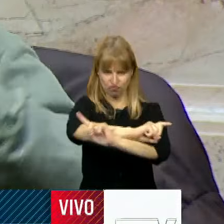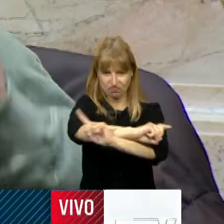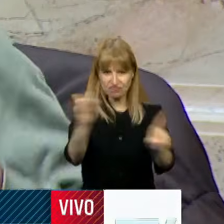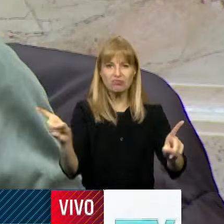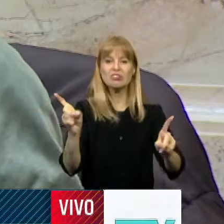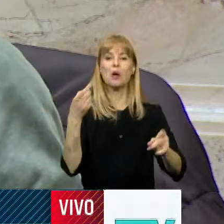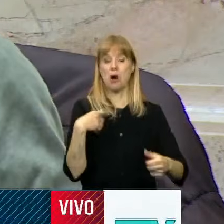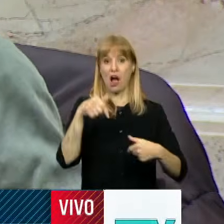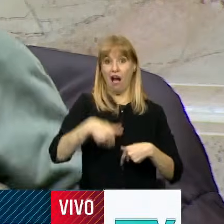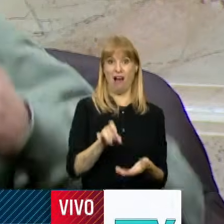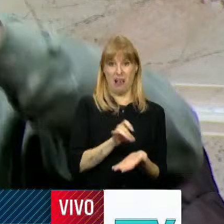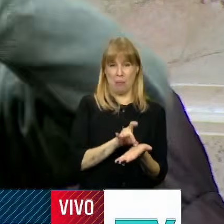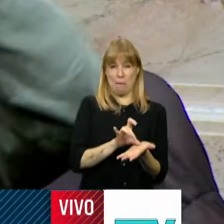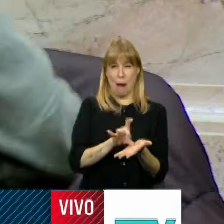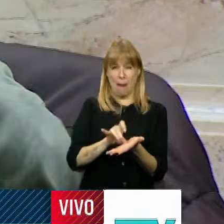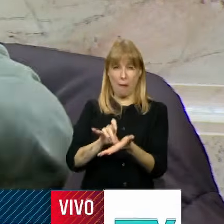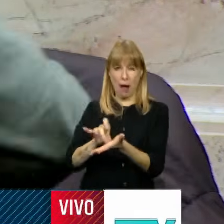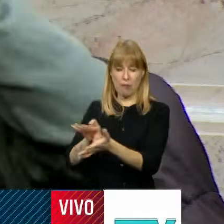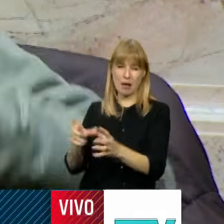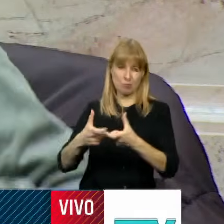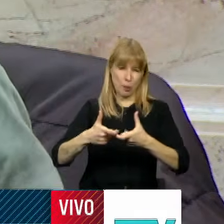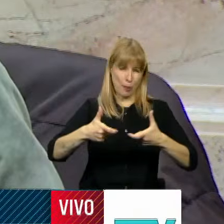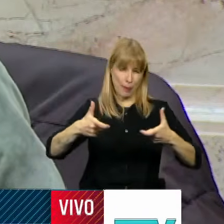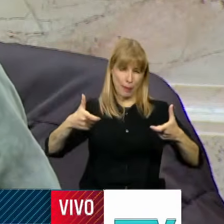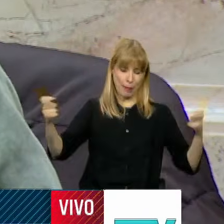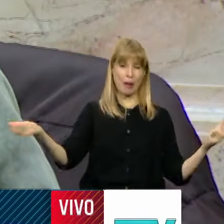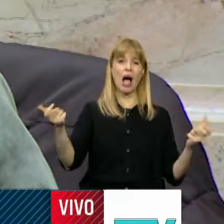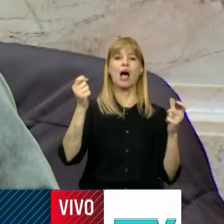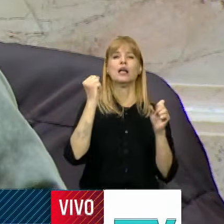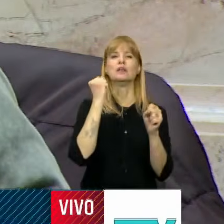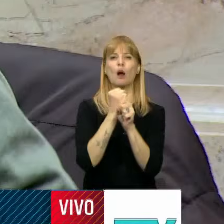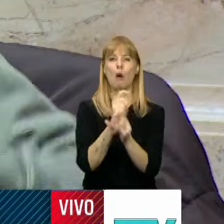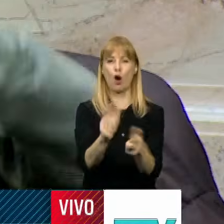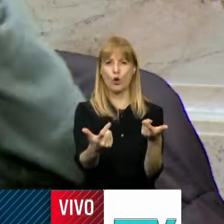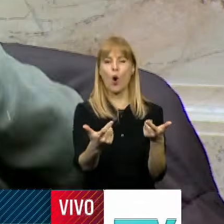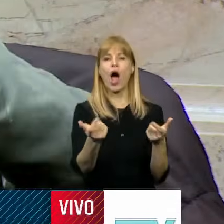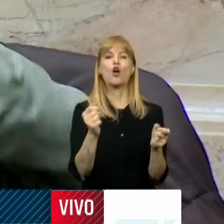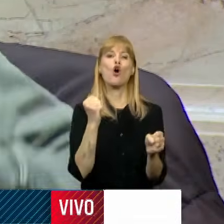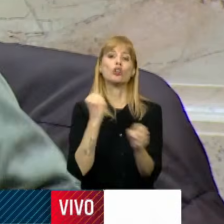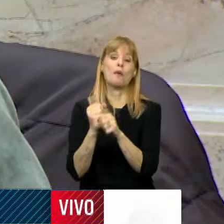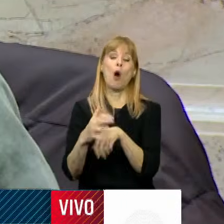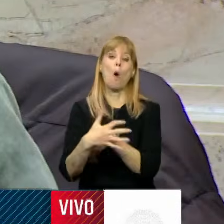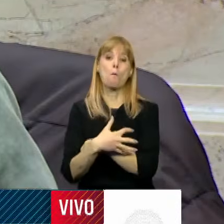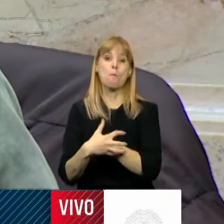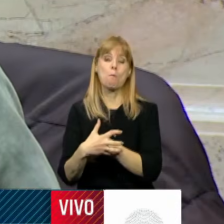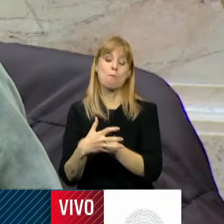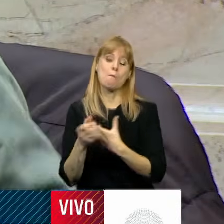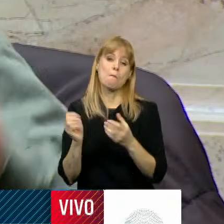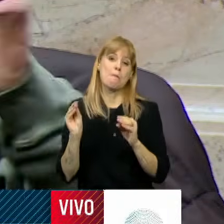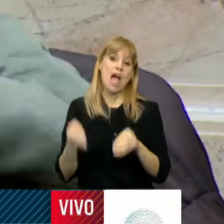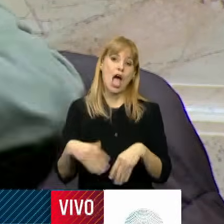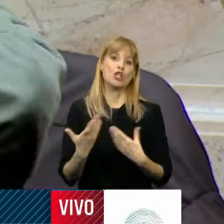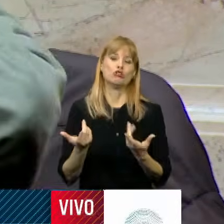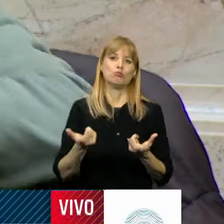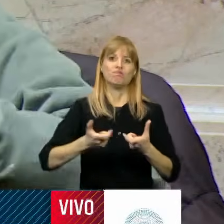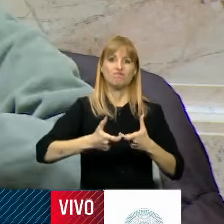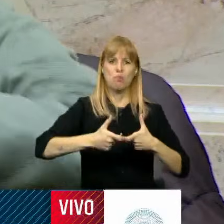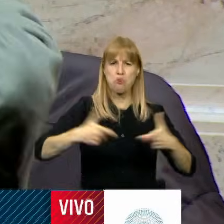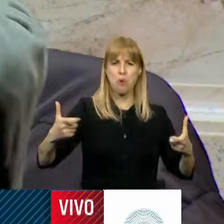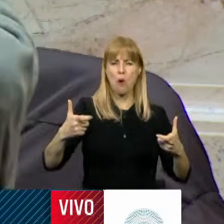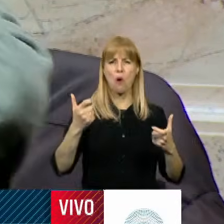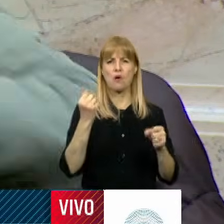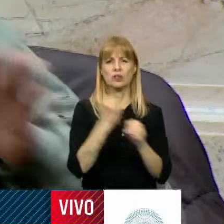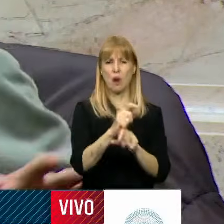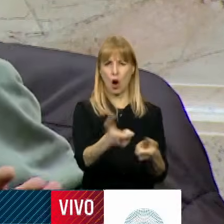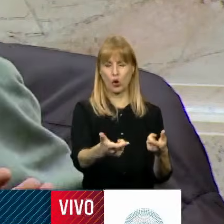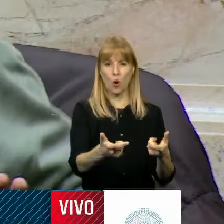están despidiendo trabajadores, está aumentando el empleo precario, está aumentando el desempleo. No se va a tratar ninguna de eso.